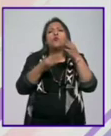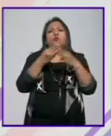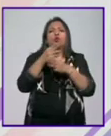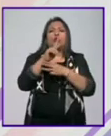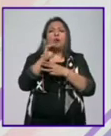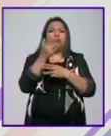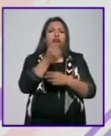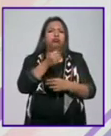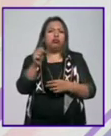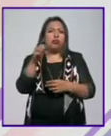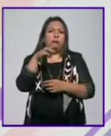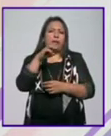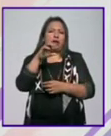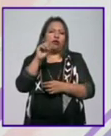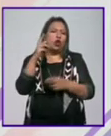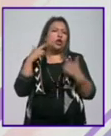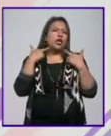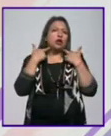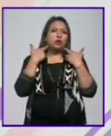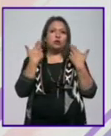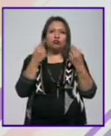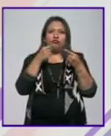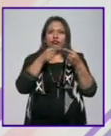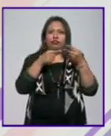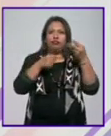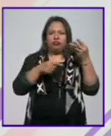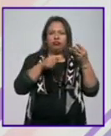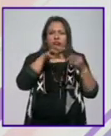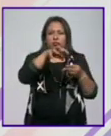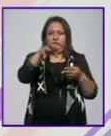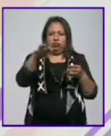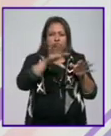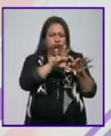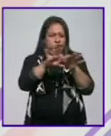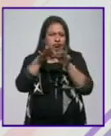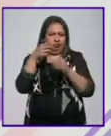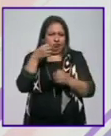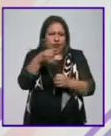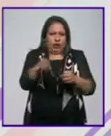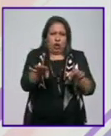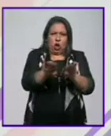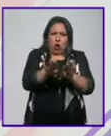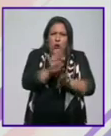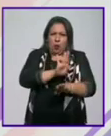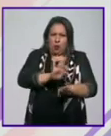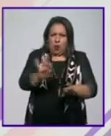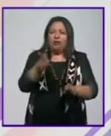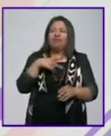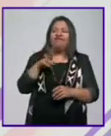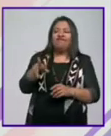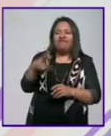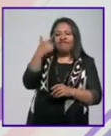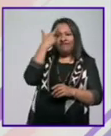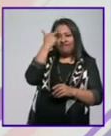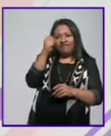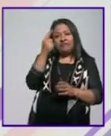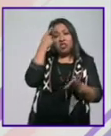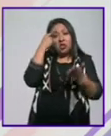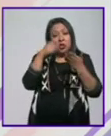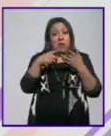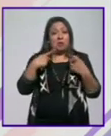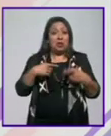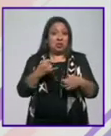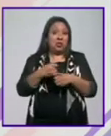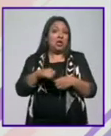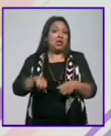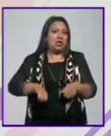sea experto en mecatrónica en robots? Son como polos que uno no pensaría Así que en un es. momento dado tienen algo que Claro, ver, ¿no? claro. Yo creo que es un personaje